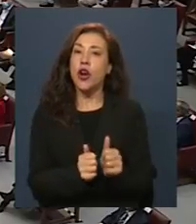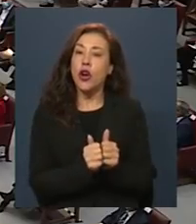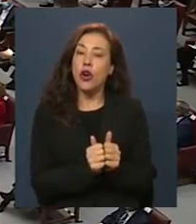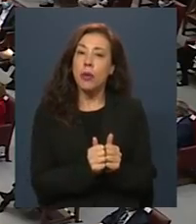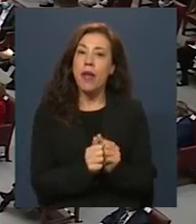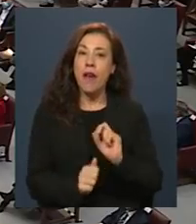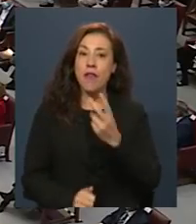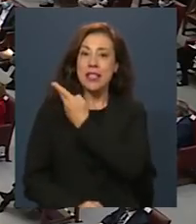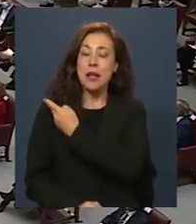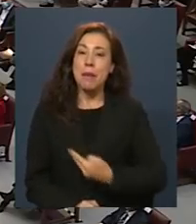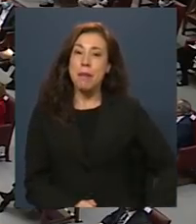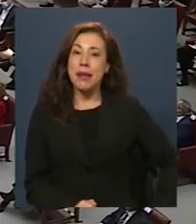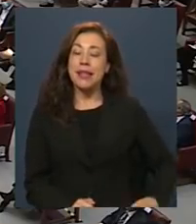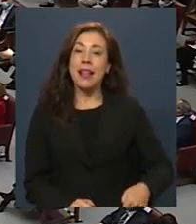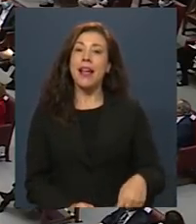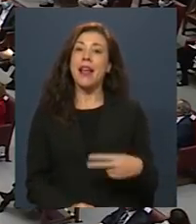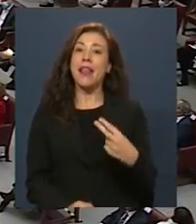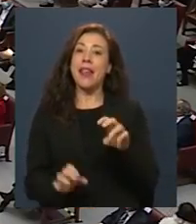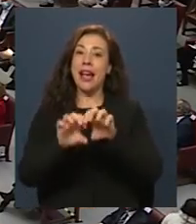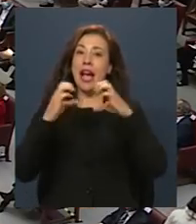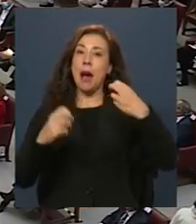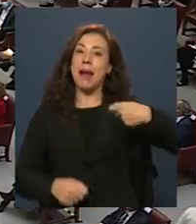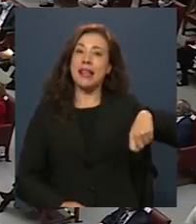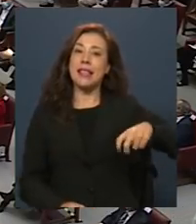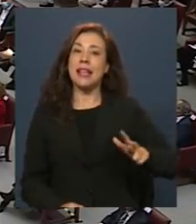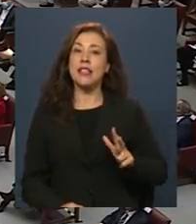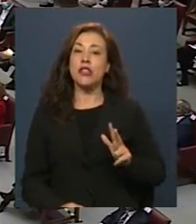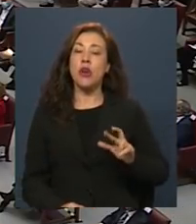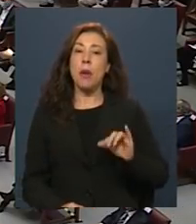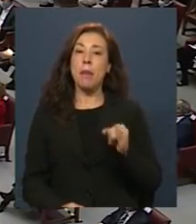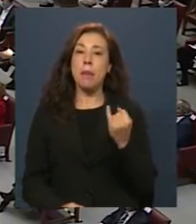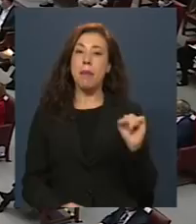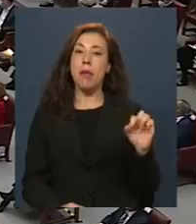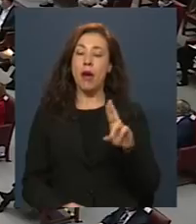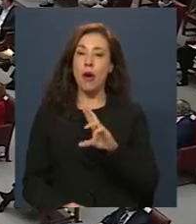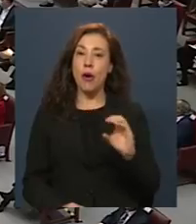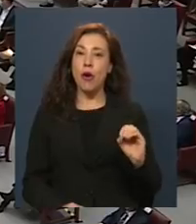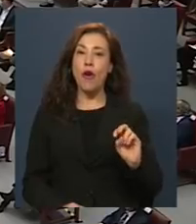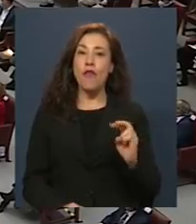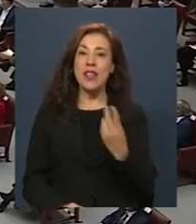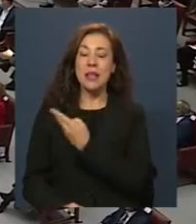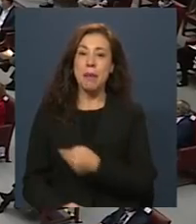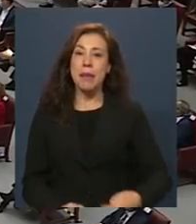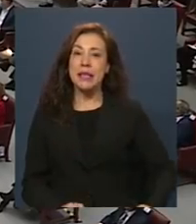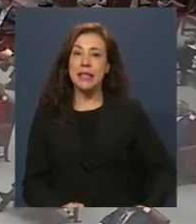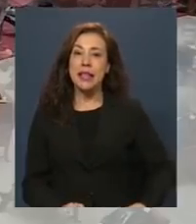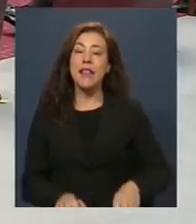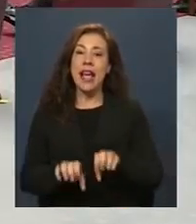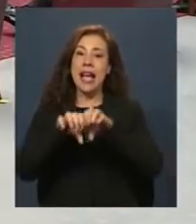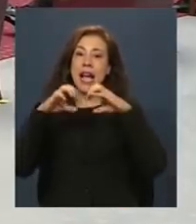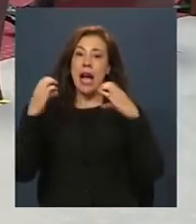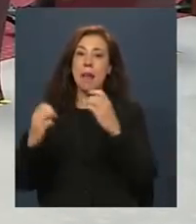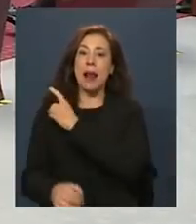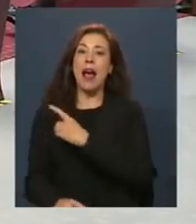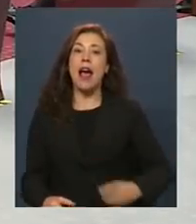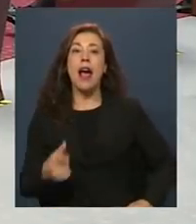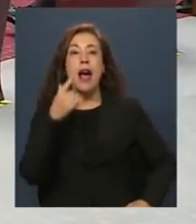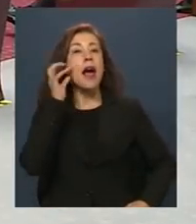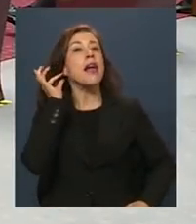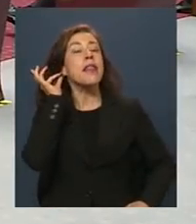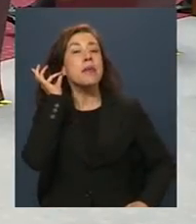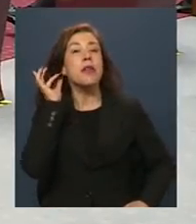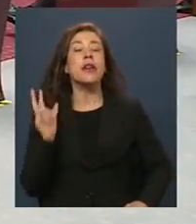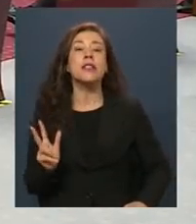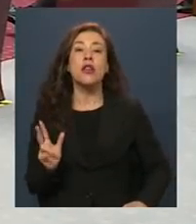y vicepresidente de la Cámara del Senado, don Jorge Pizarro Soto, a los vicepresidentes de las cámaras de diputados y diputadas,